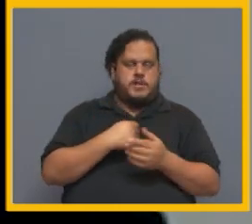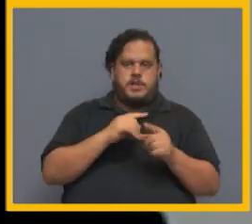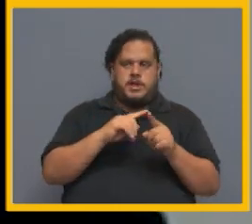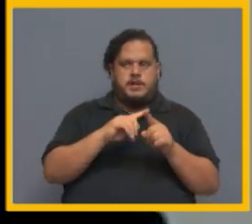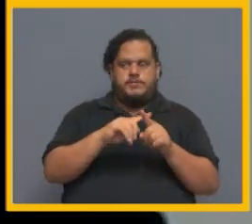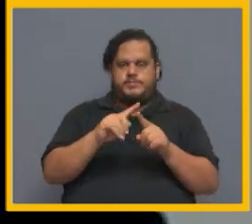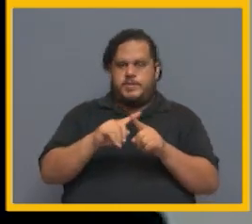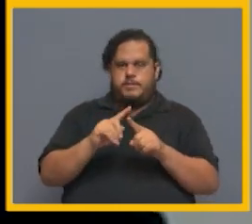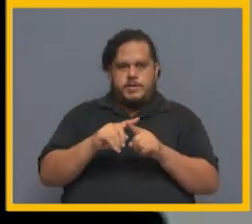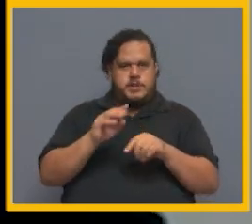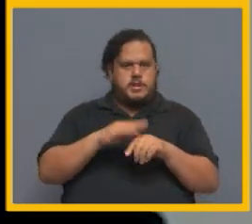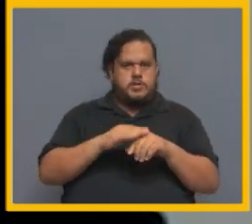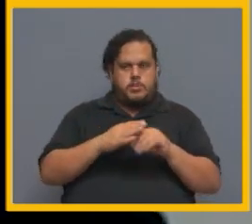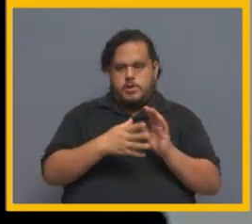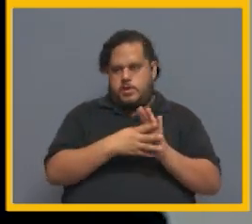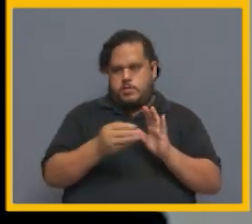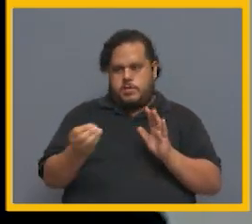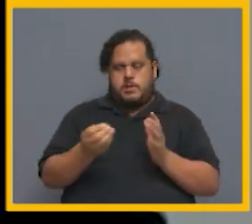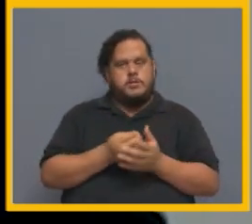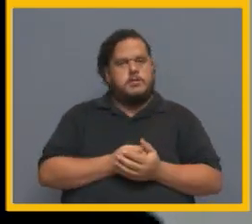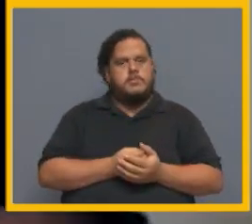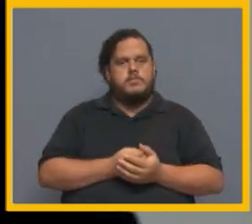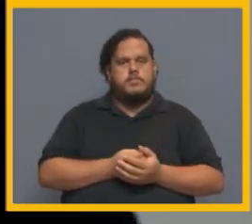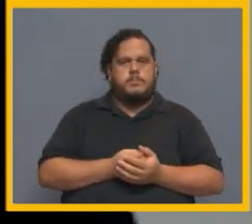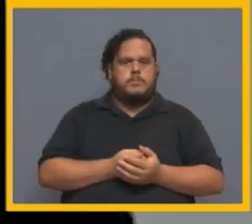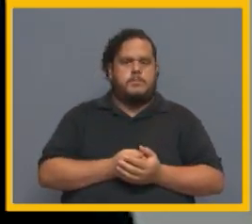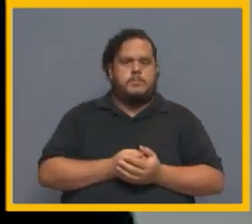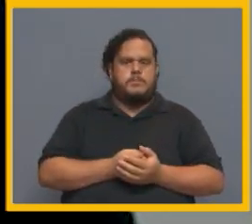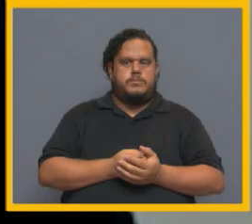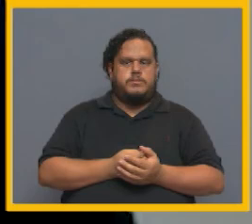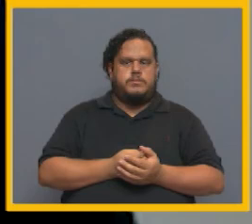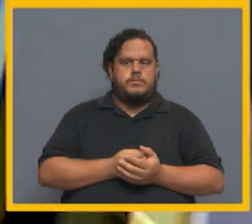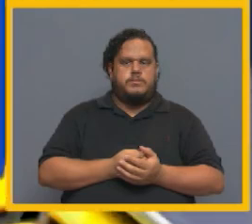diferencias en cuanto a contagios.